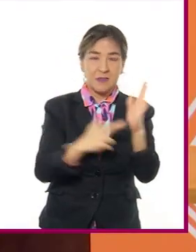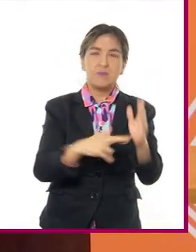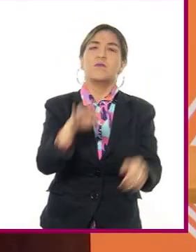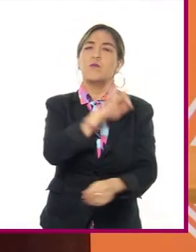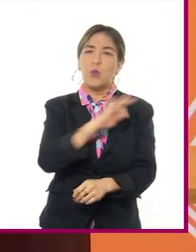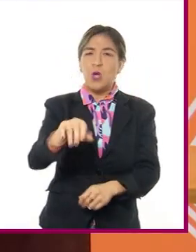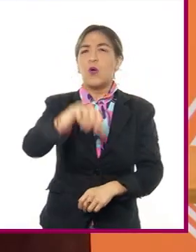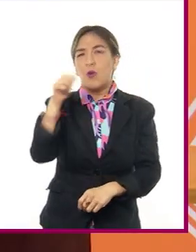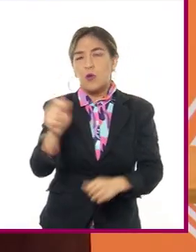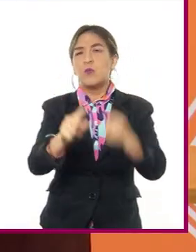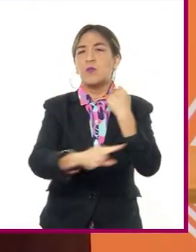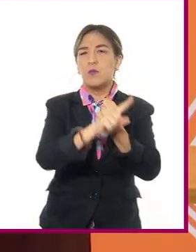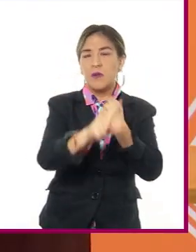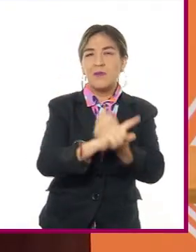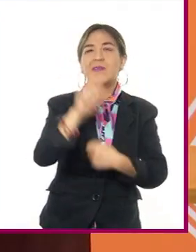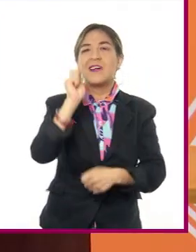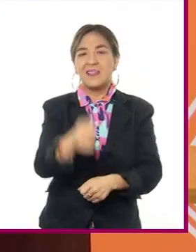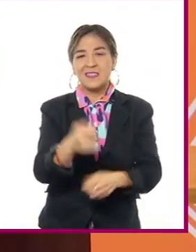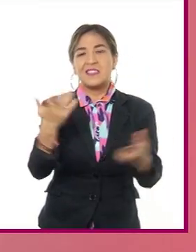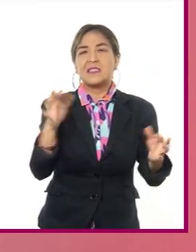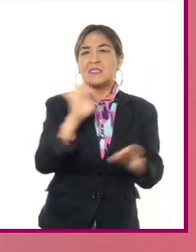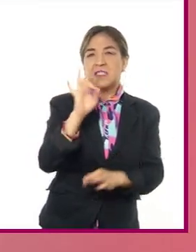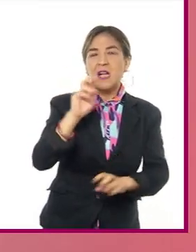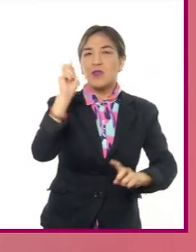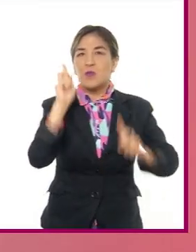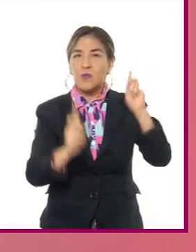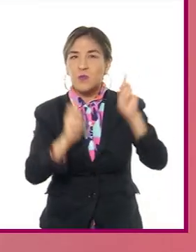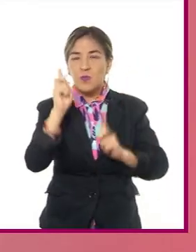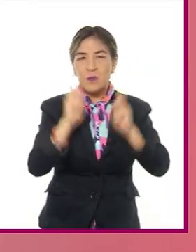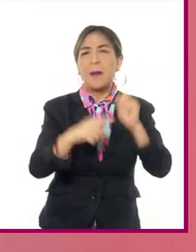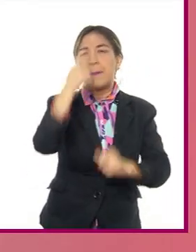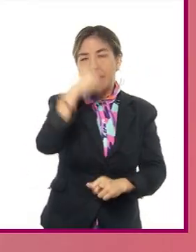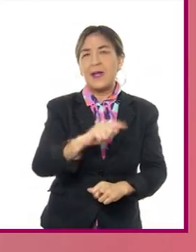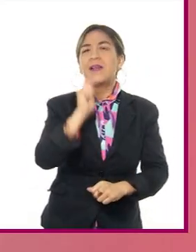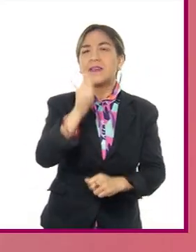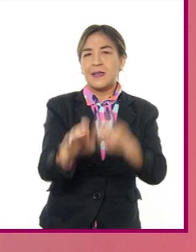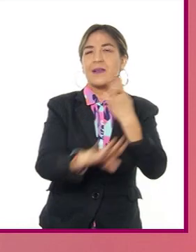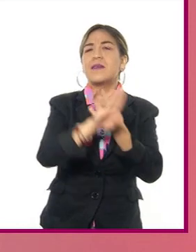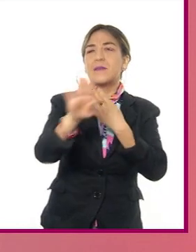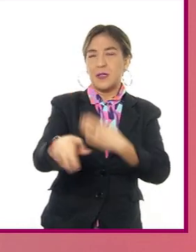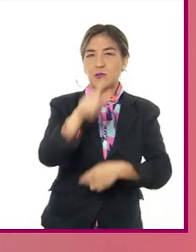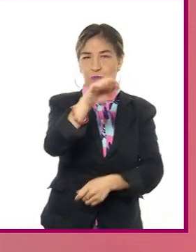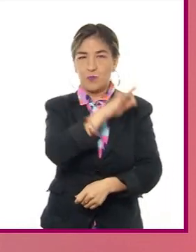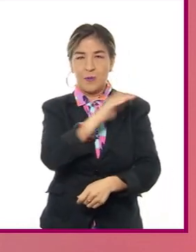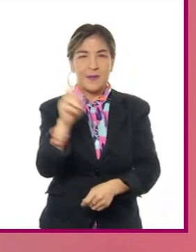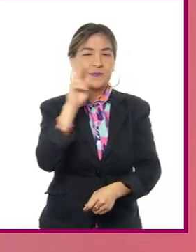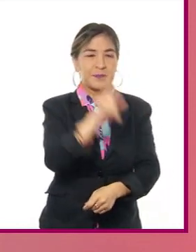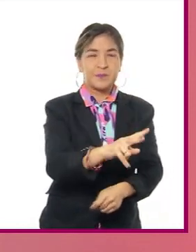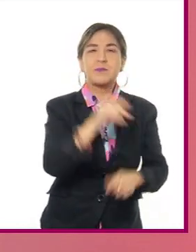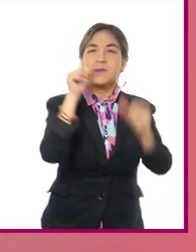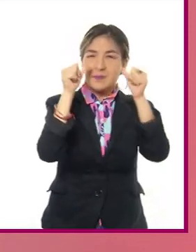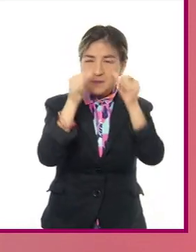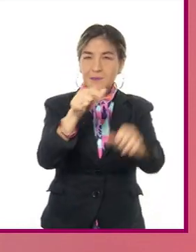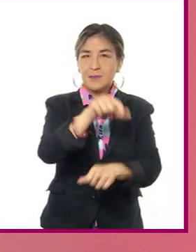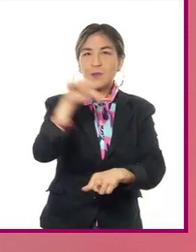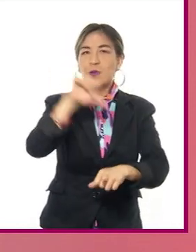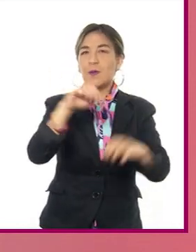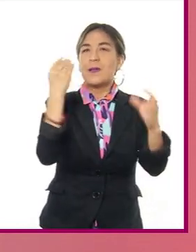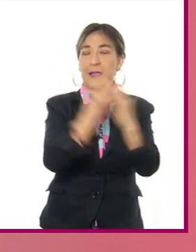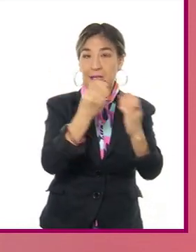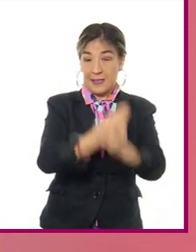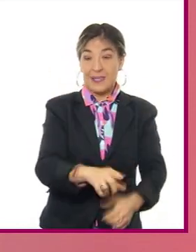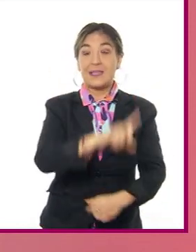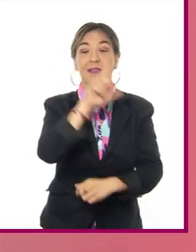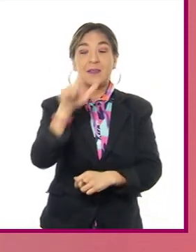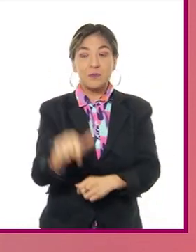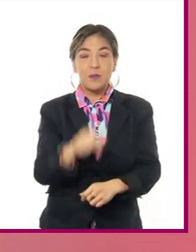darse situaciones de tensión o incertidumbre. Para evitarlo, te invito a que pongas atención a la sesión y